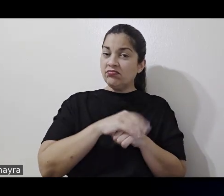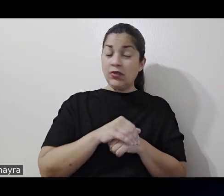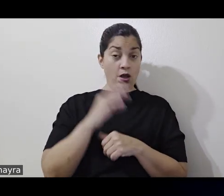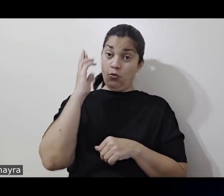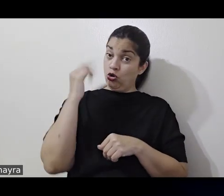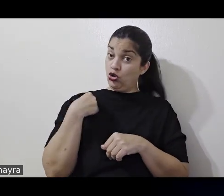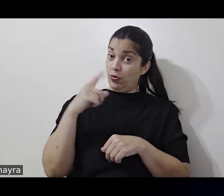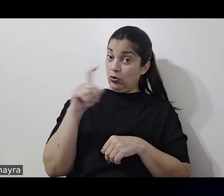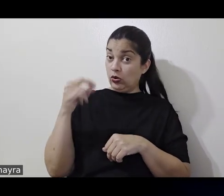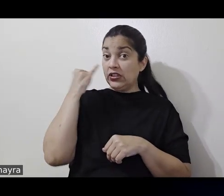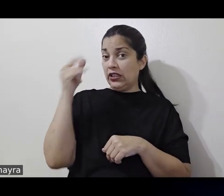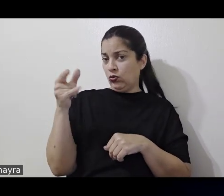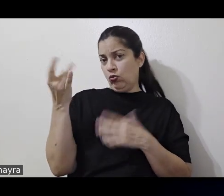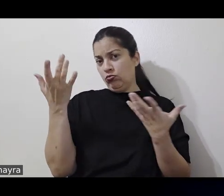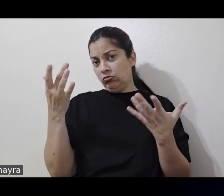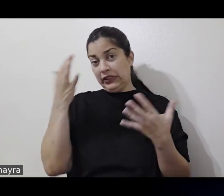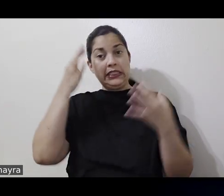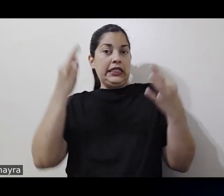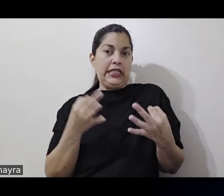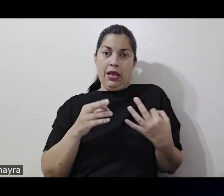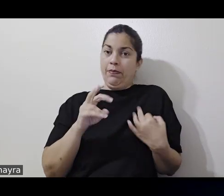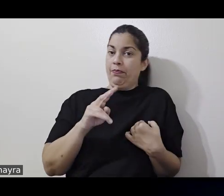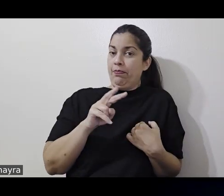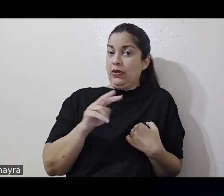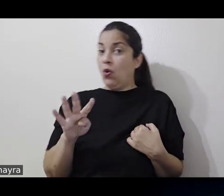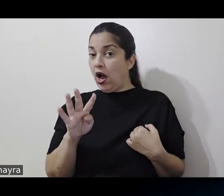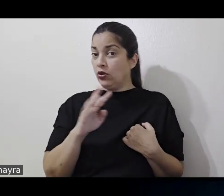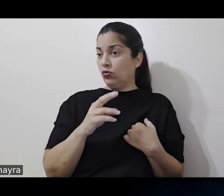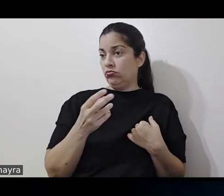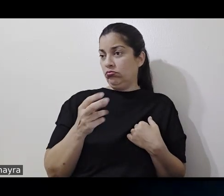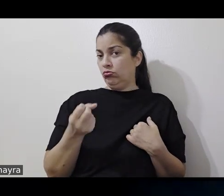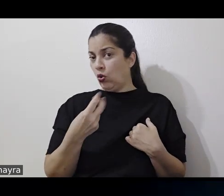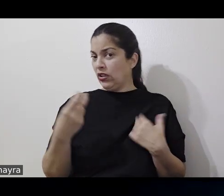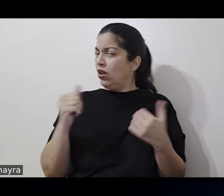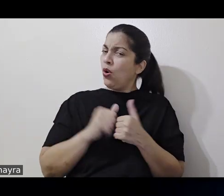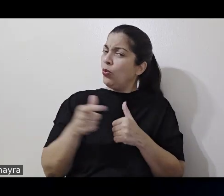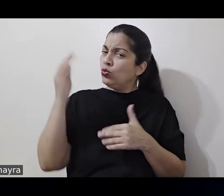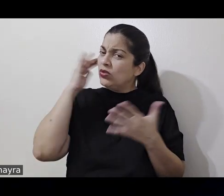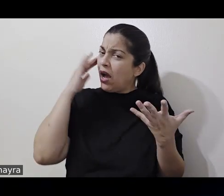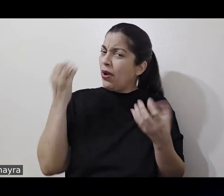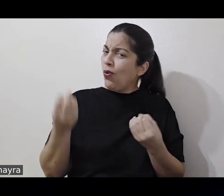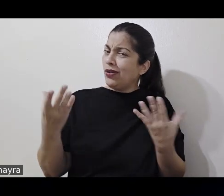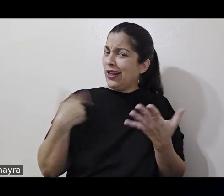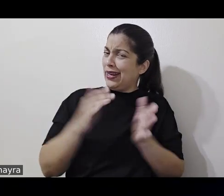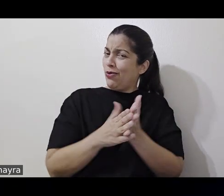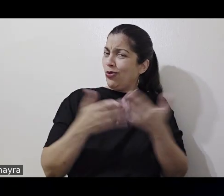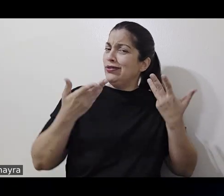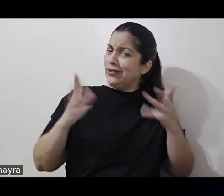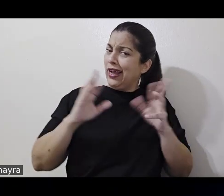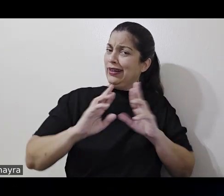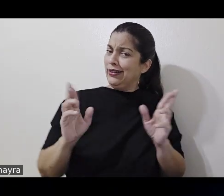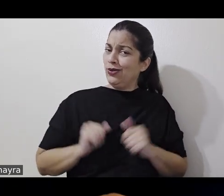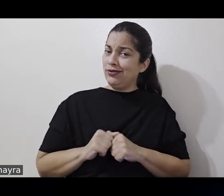ser 24, si iban a ser 25, si iban a ser 12. O sea, ¿cómo tú sabías? ¿Cómo tú sabes que un libro se terminó en el caso de los